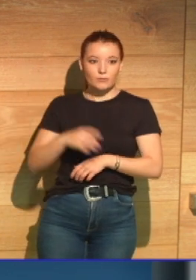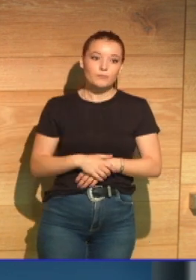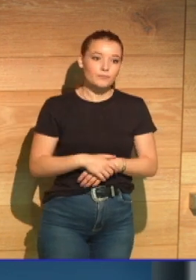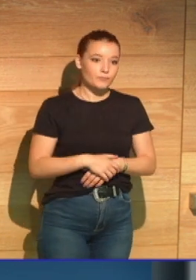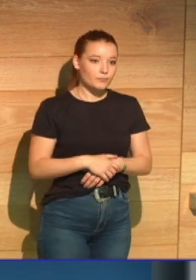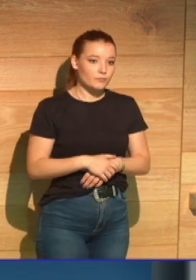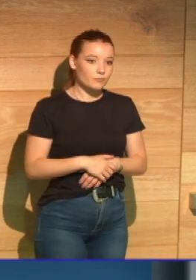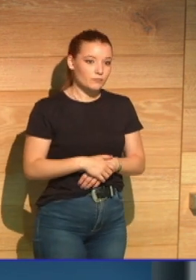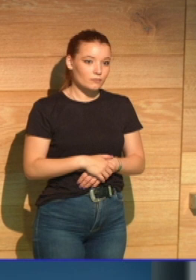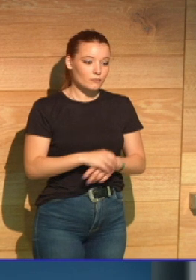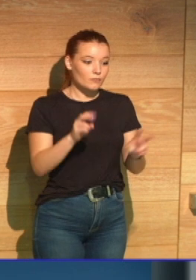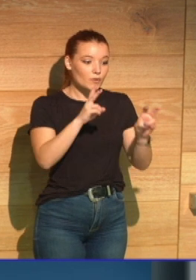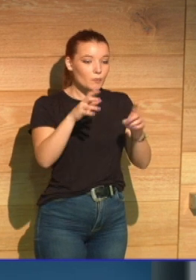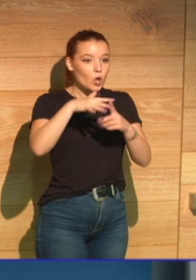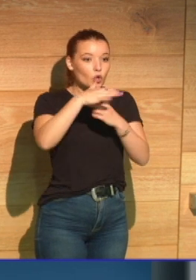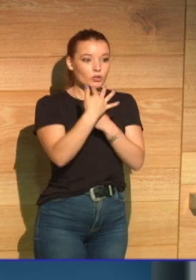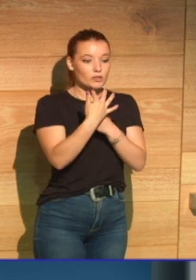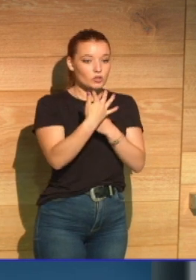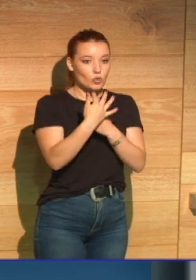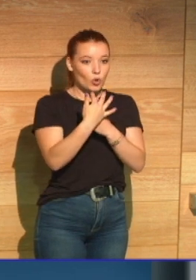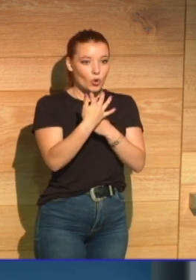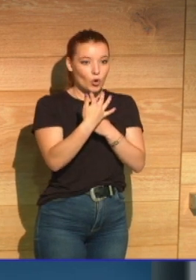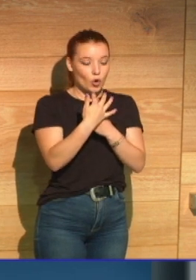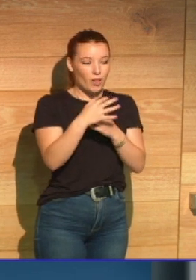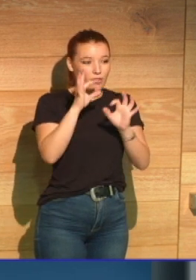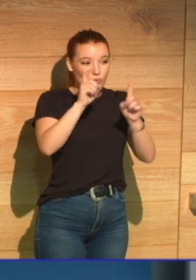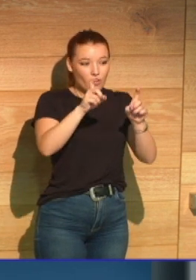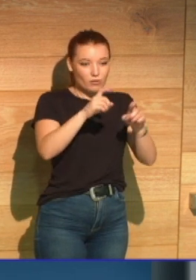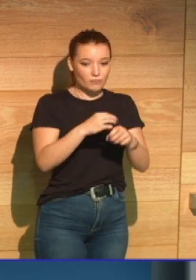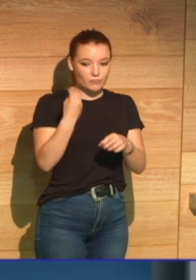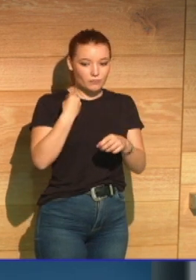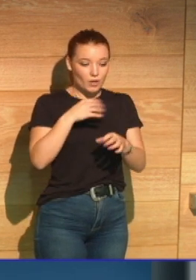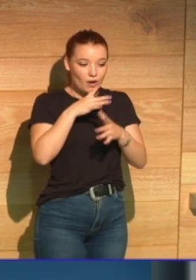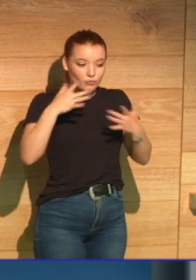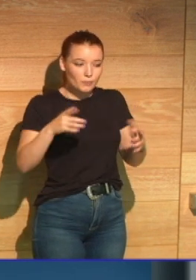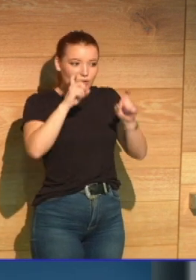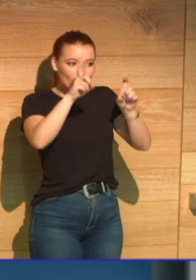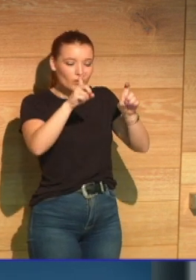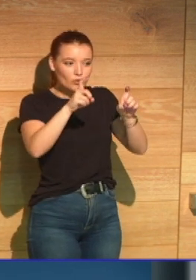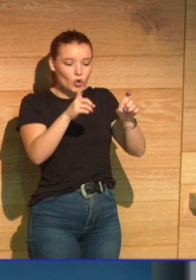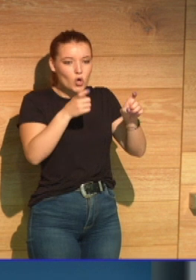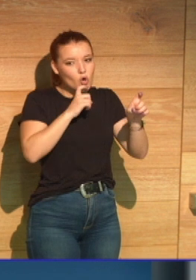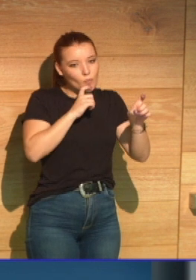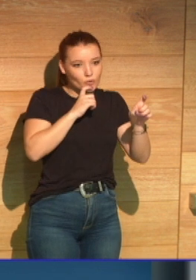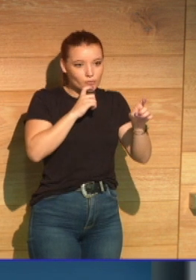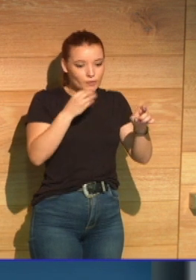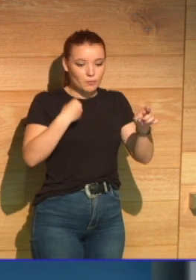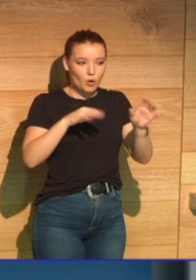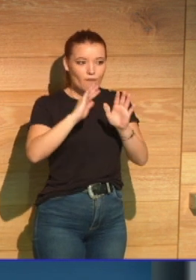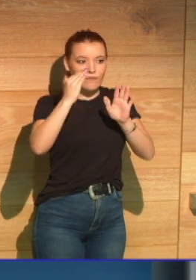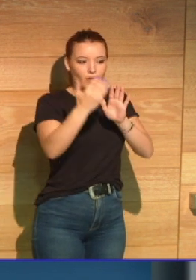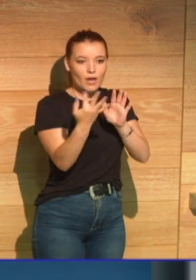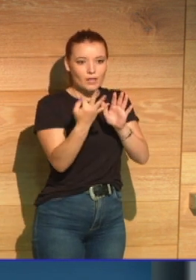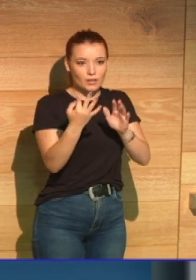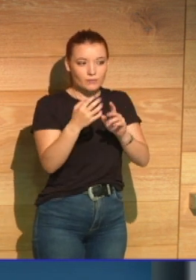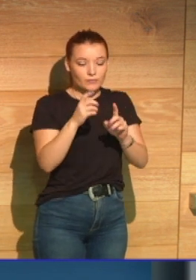el contexto contemporáneo de la educación. ¿Dónde estamos en este momento en la educación? ¿De qué manera nos enfrentamos a la idea de la escuela